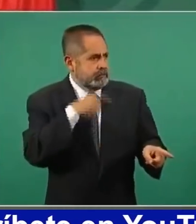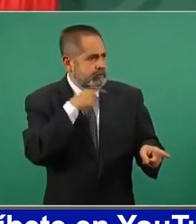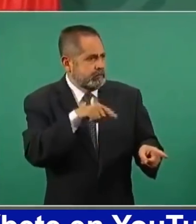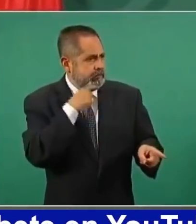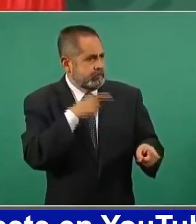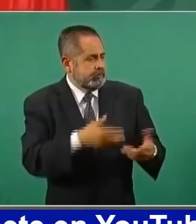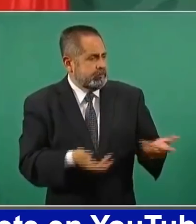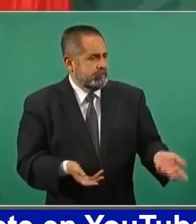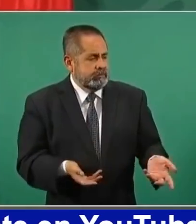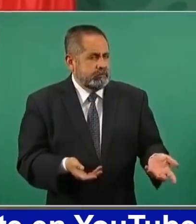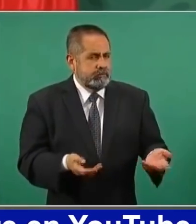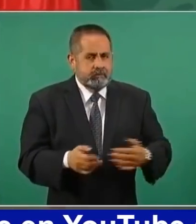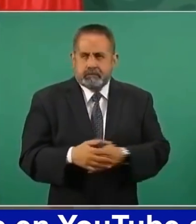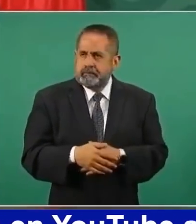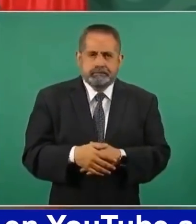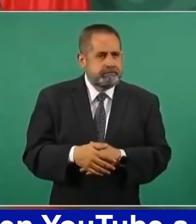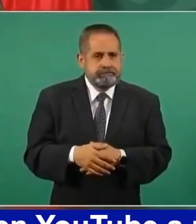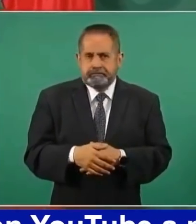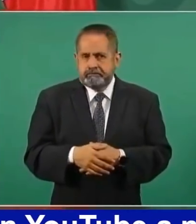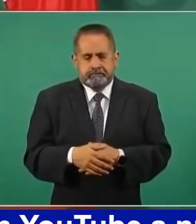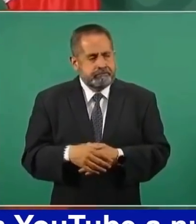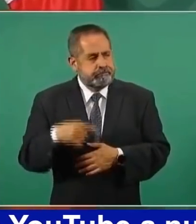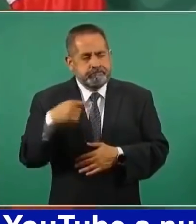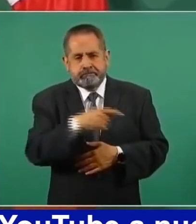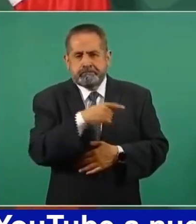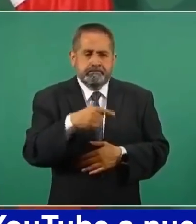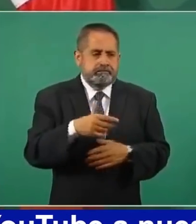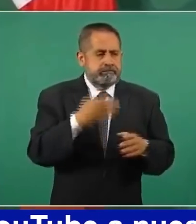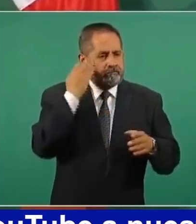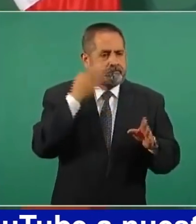gracias al neoliberalismo,